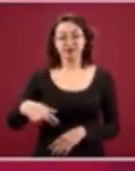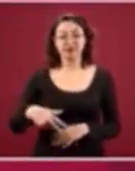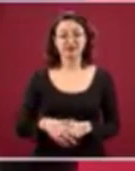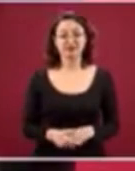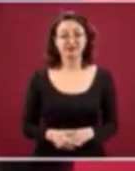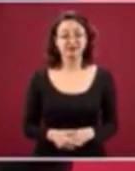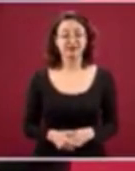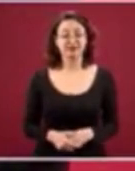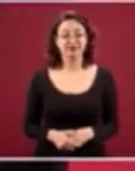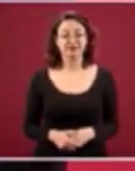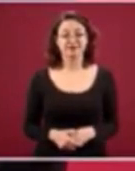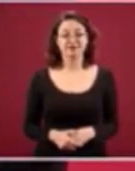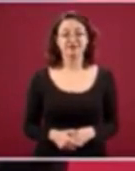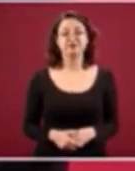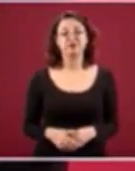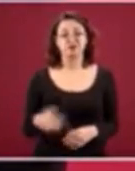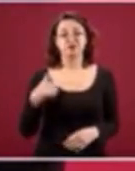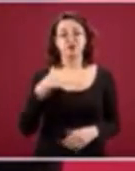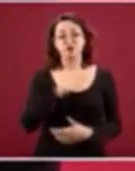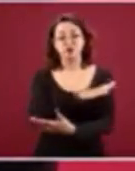que ahora que fui,